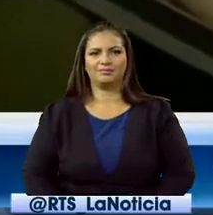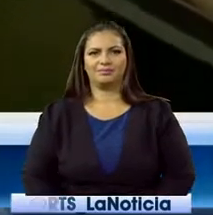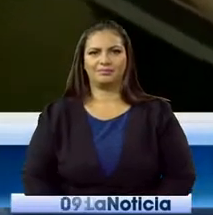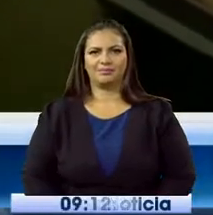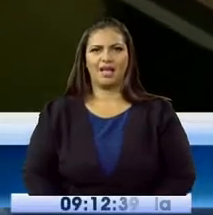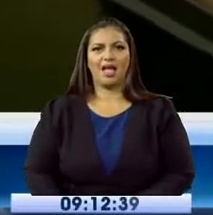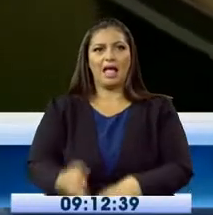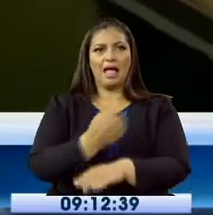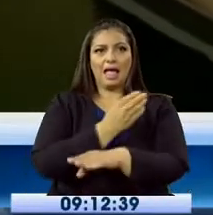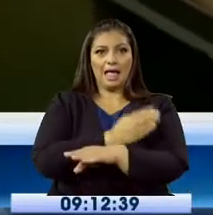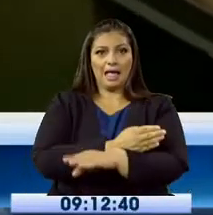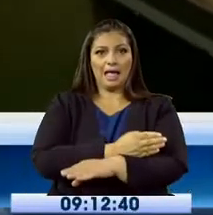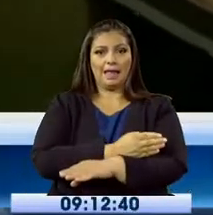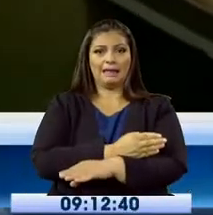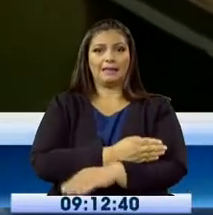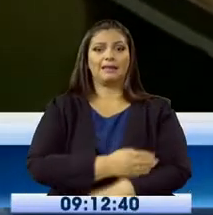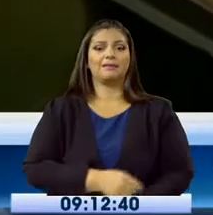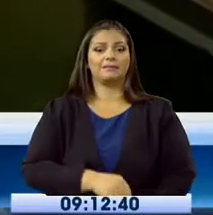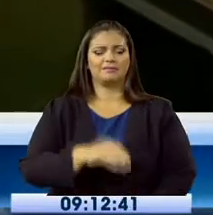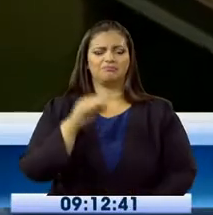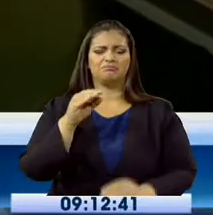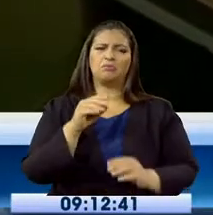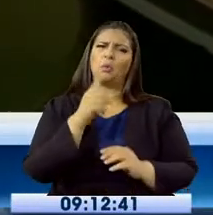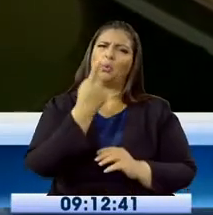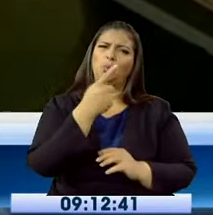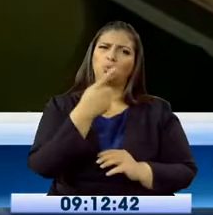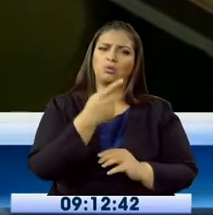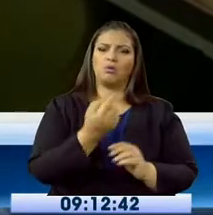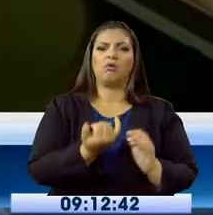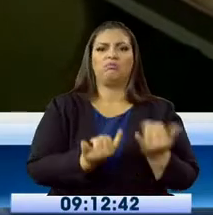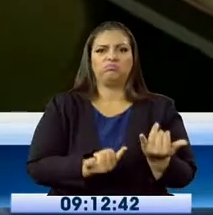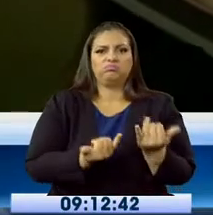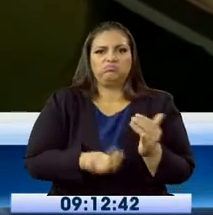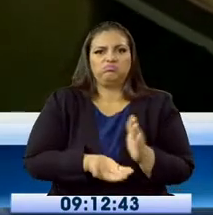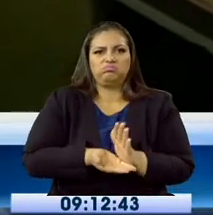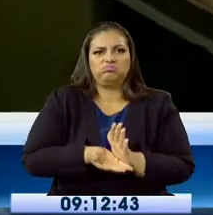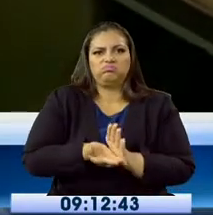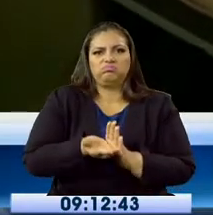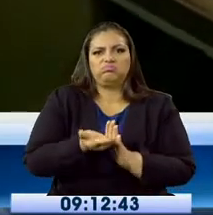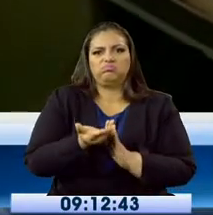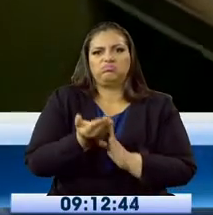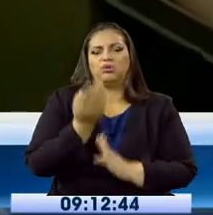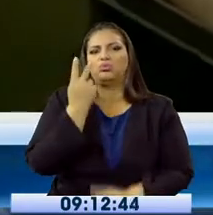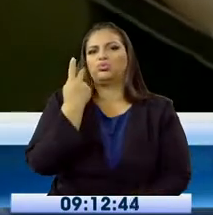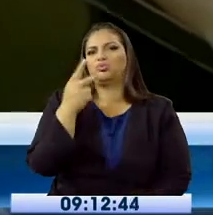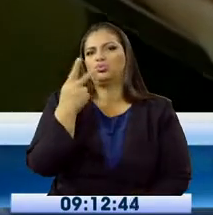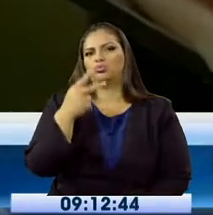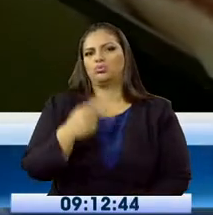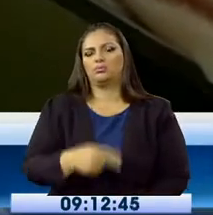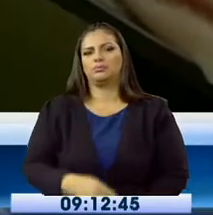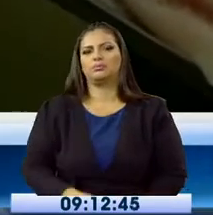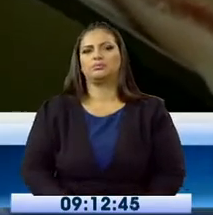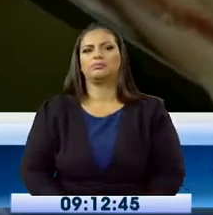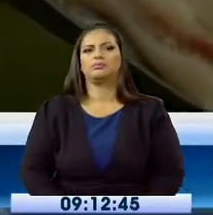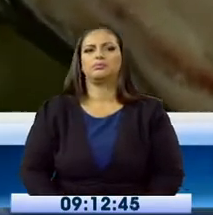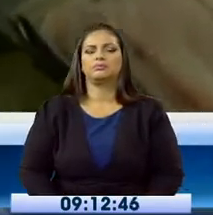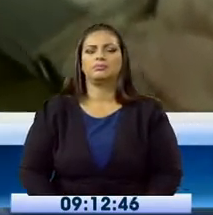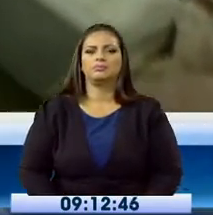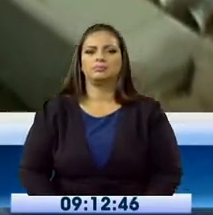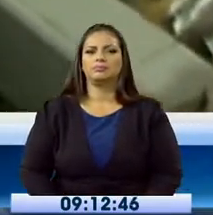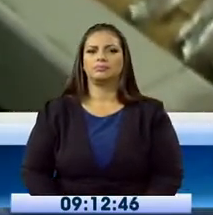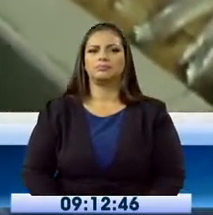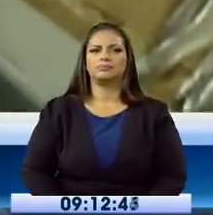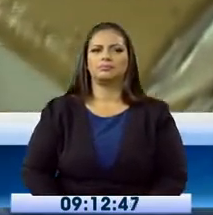carito. Ya este estaba a $1, ahorita está a $1.50. Está mejor que el picudo, esto le resulta. Ah, sí veo, ¿no? Porque el picudo está a $6